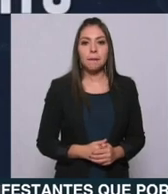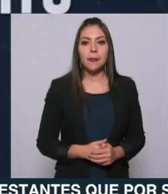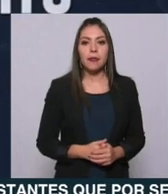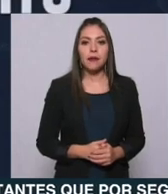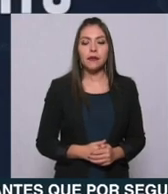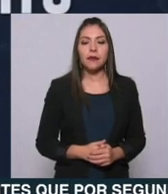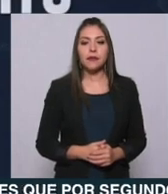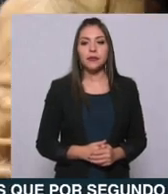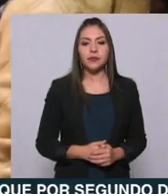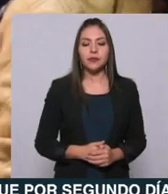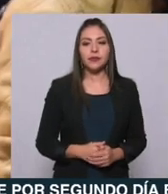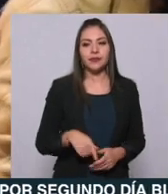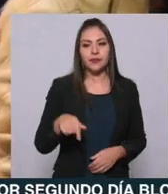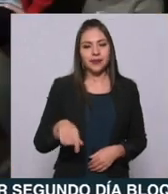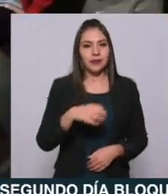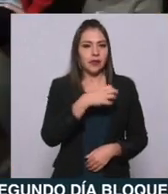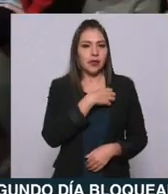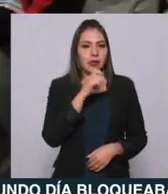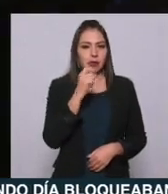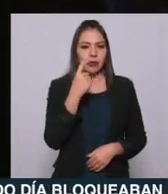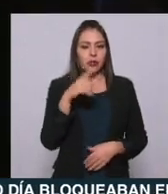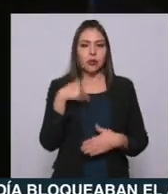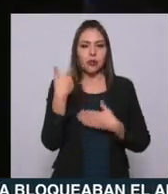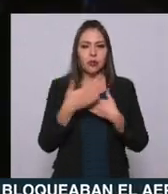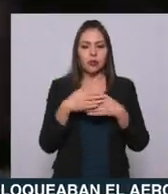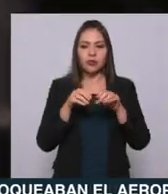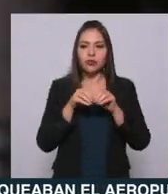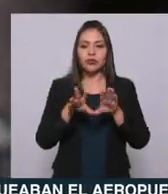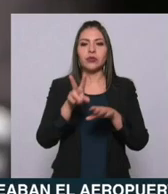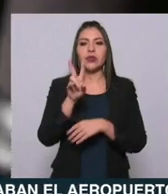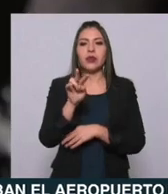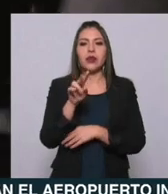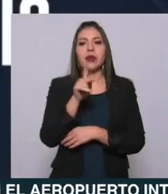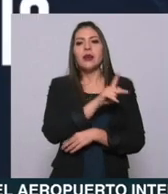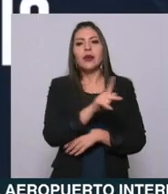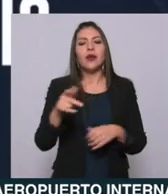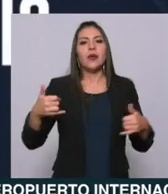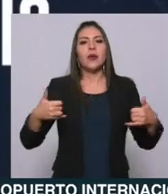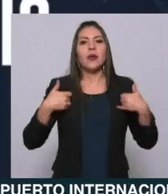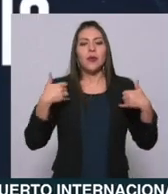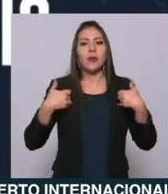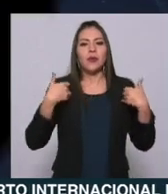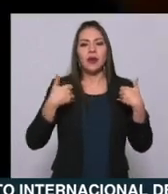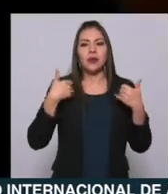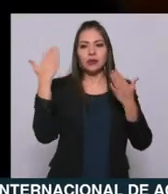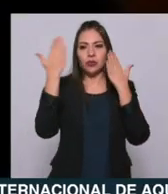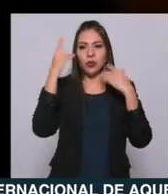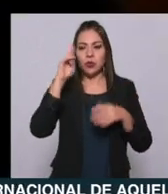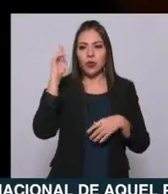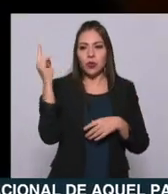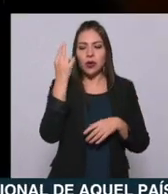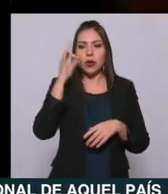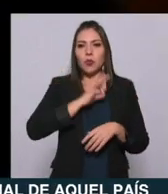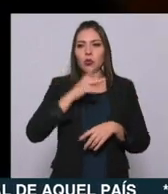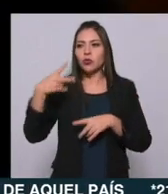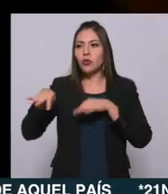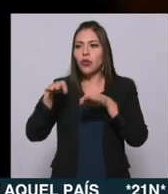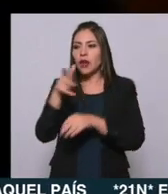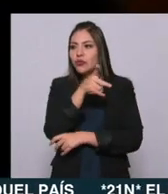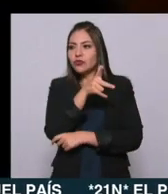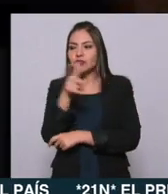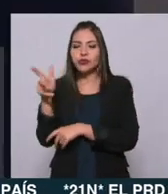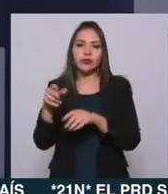Capital 21 abrirá su pantalla para ver y conocer el trabajo de jóvenes universitarios con la barra universitaria. El director del Sistema Público